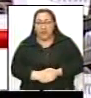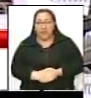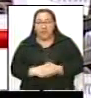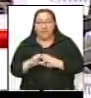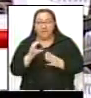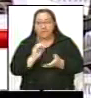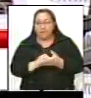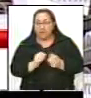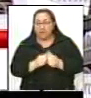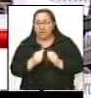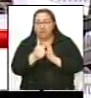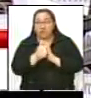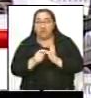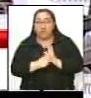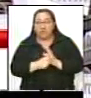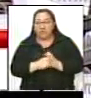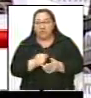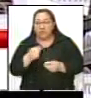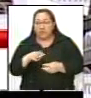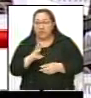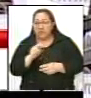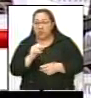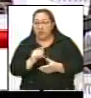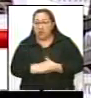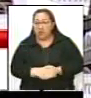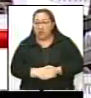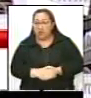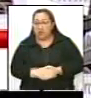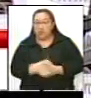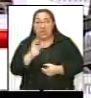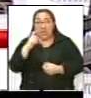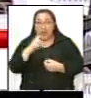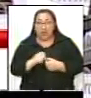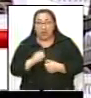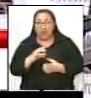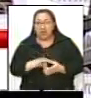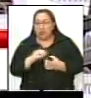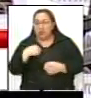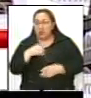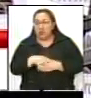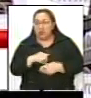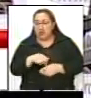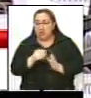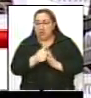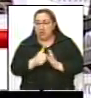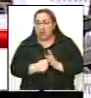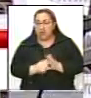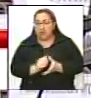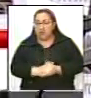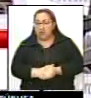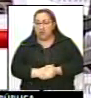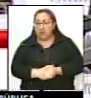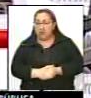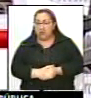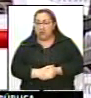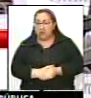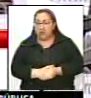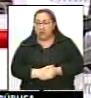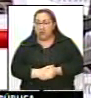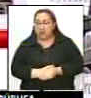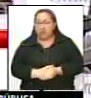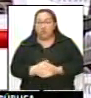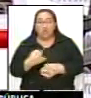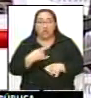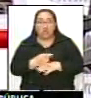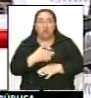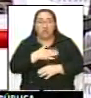este artículo de mi parte. Mientras no existan unos candados especiales, yo no votaría a favor de este artículo, porque estaría yéndome contra mis